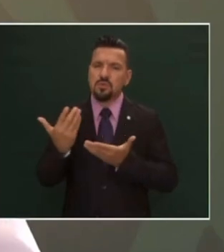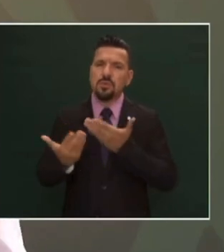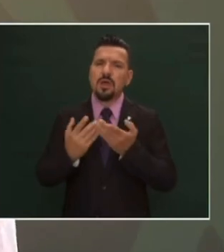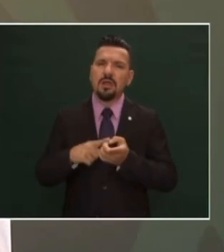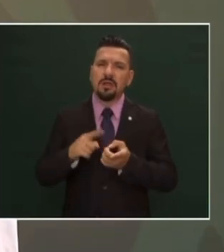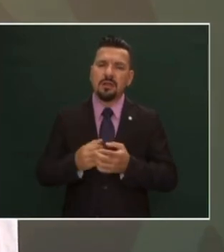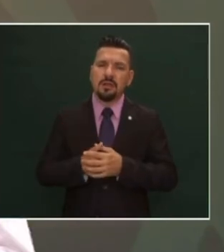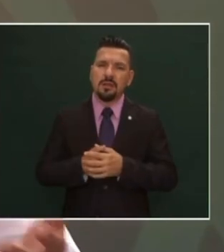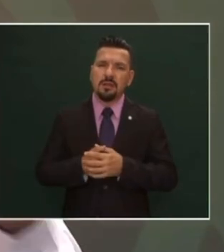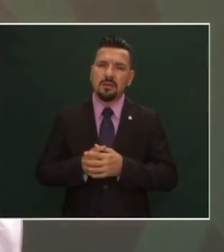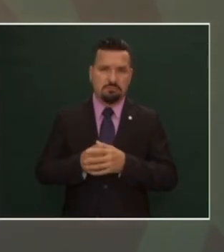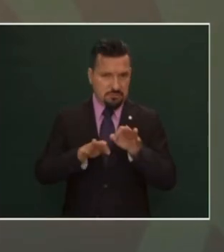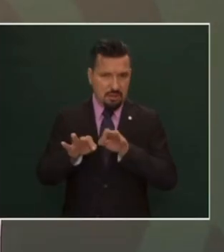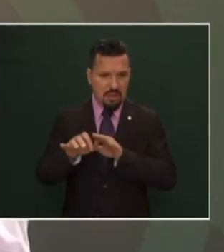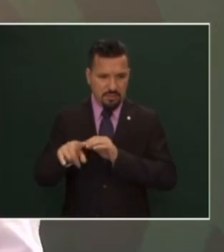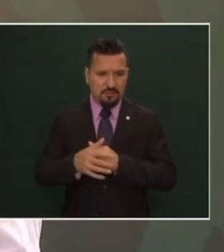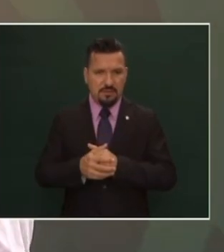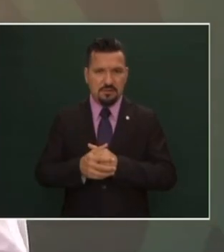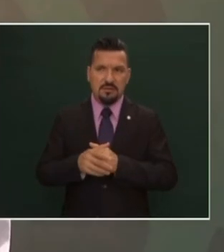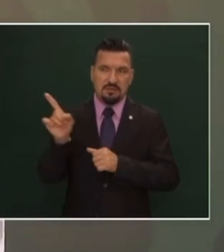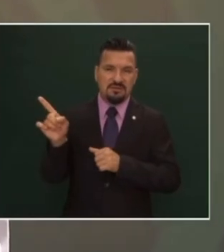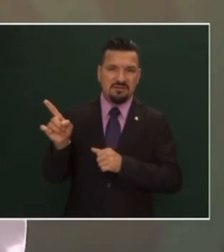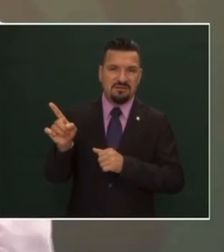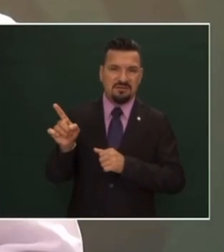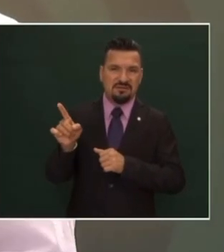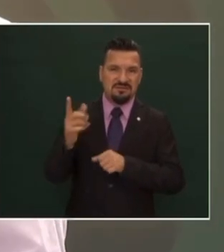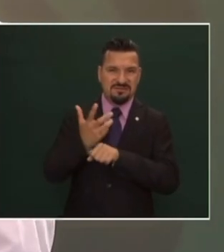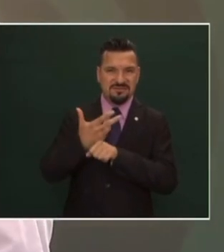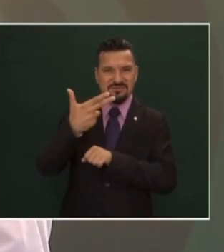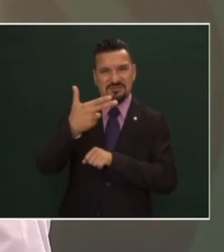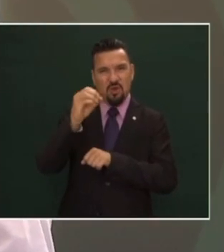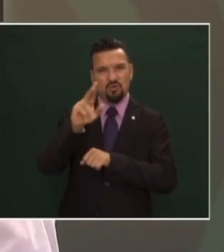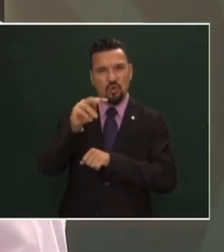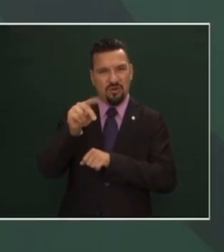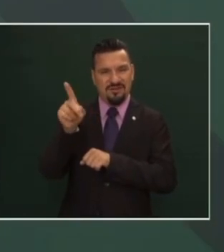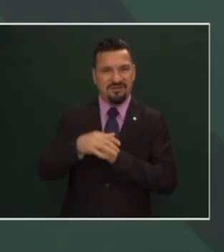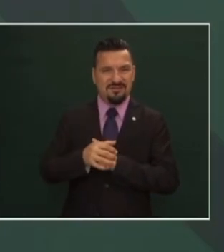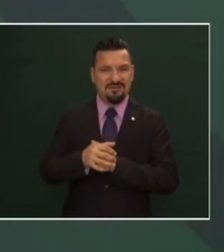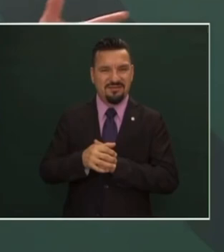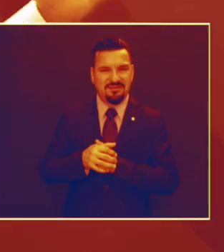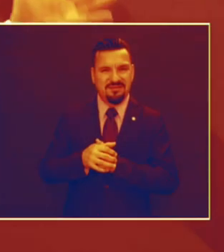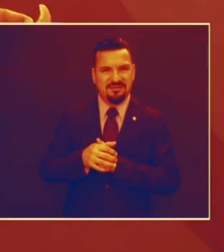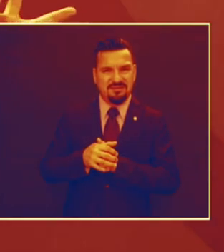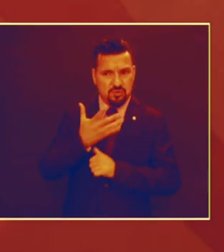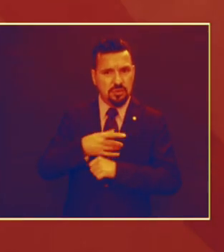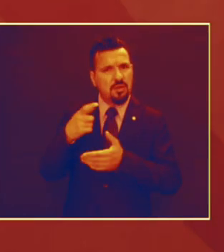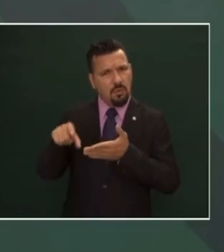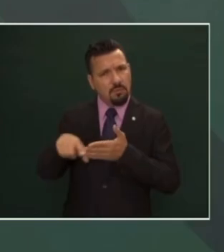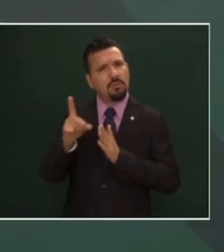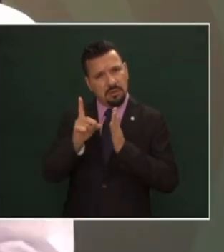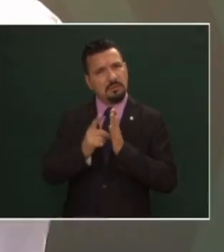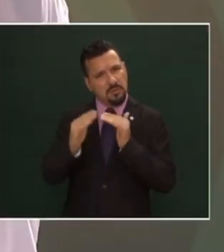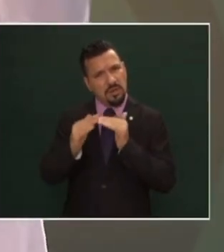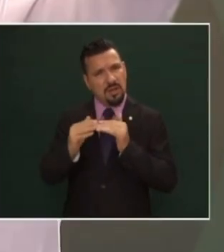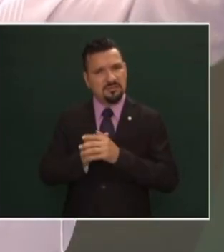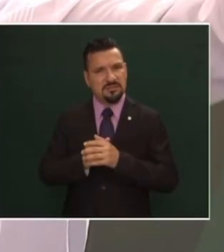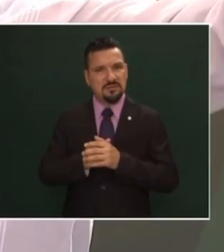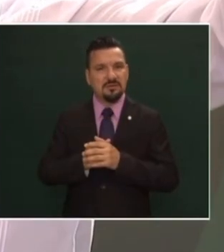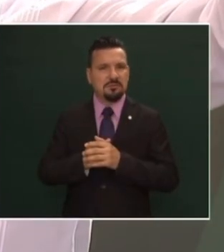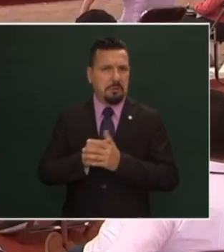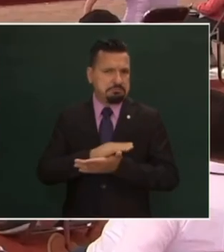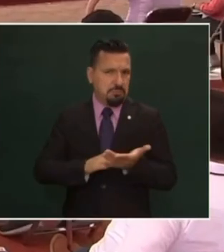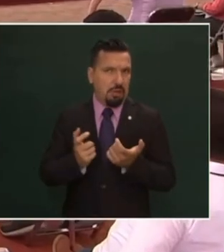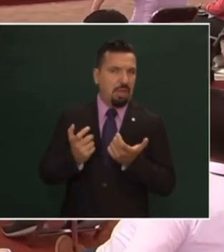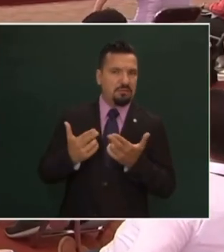estudió y tiene un trabajo en Houston y compró una casa, un departamento, pero modesto. Y un gran